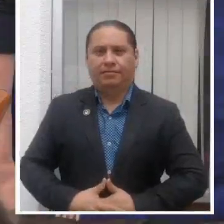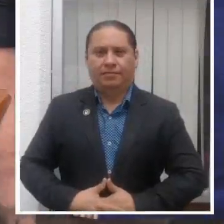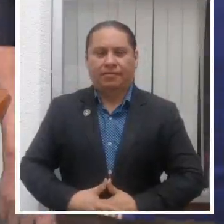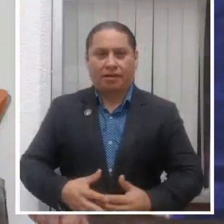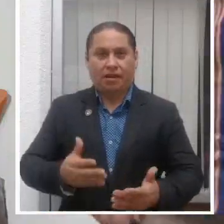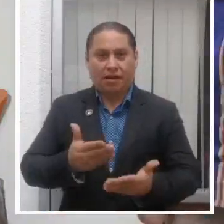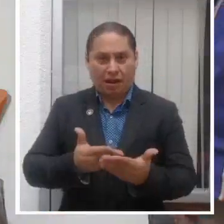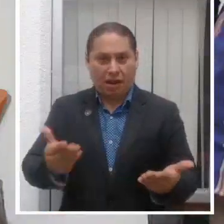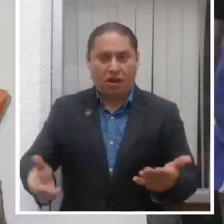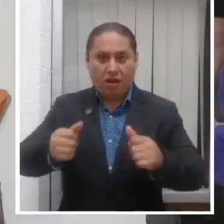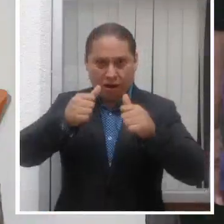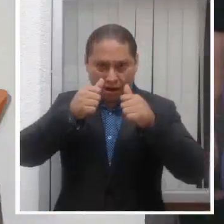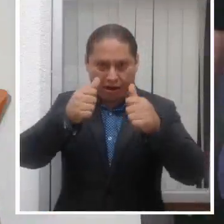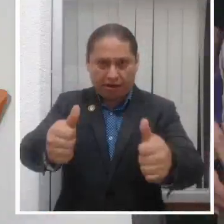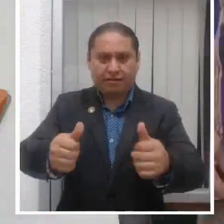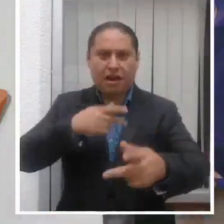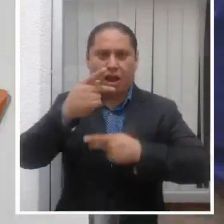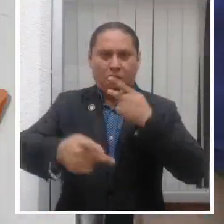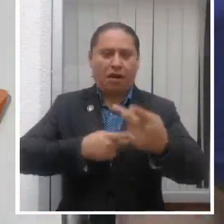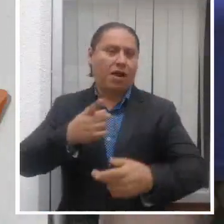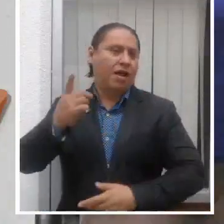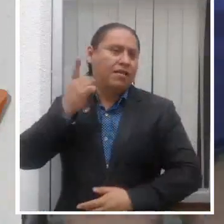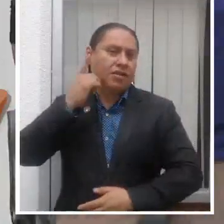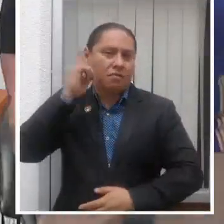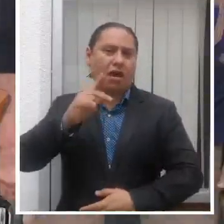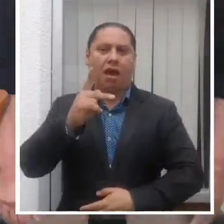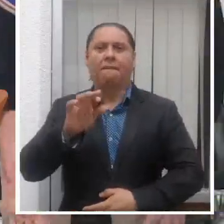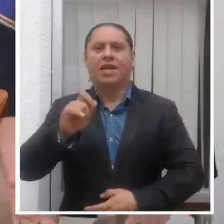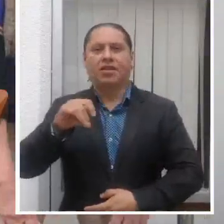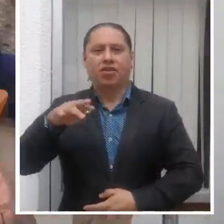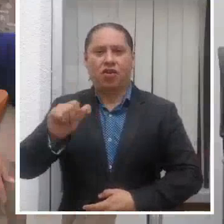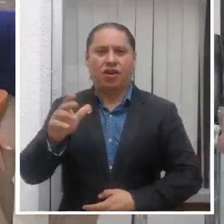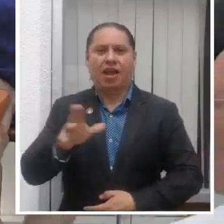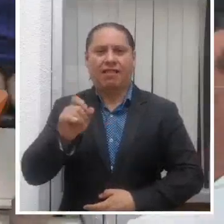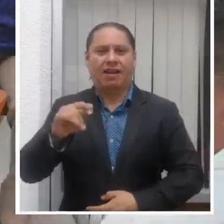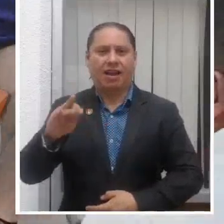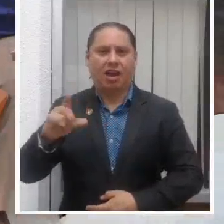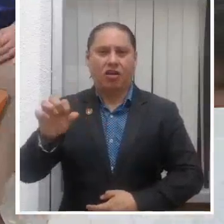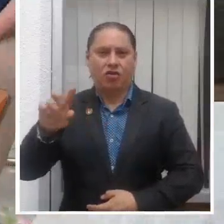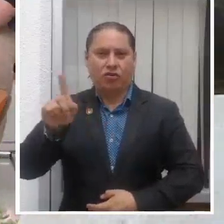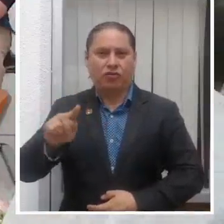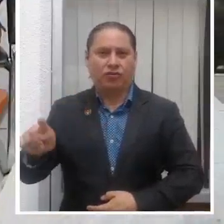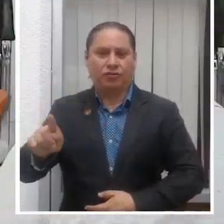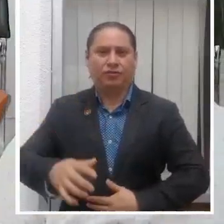Pongamos atención y escuchemos las palabras de la diputada Petrona de la Cruz Cruz.